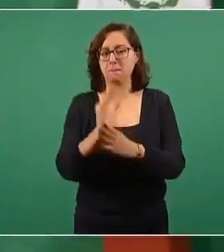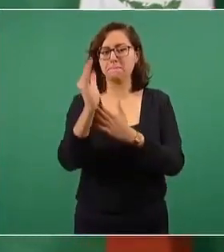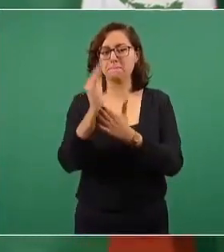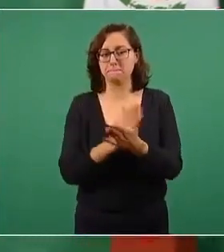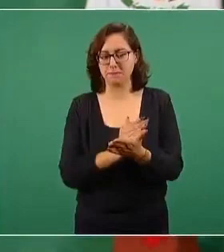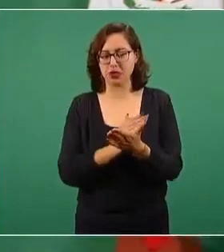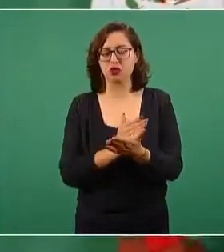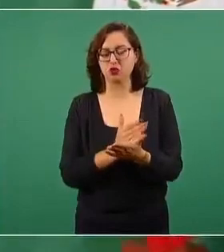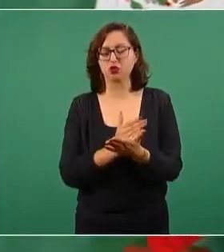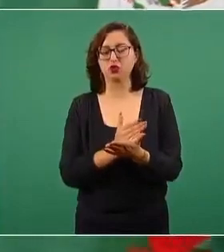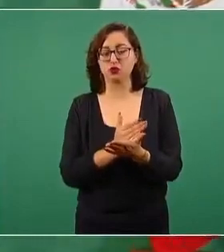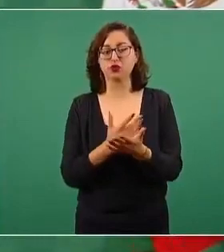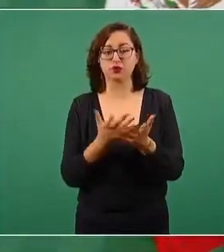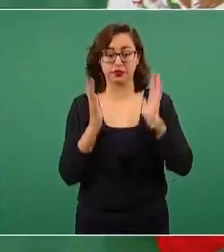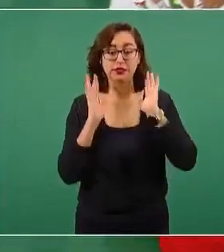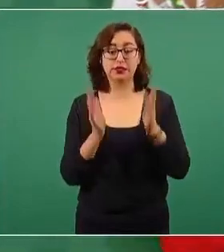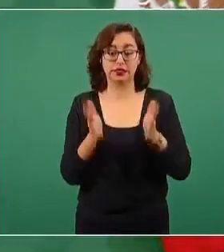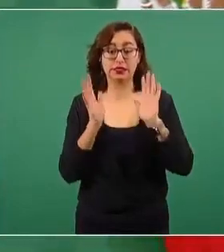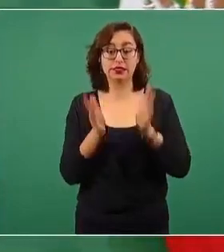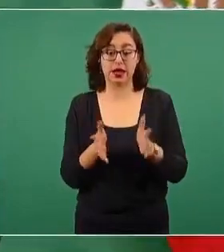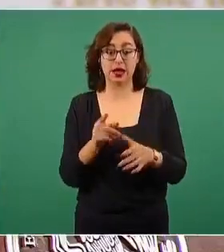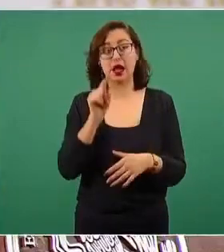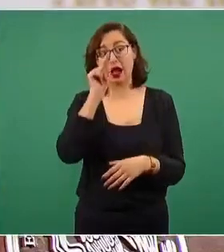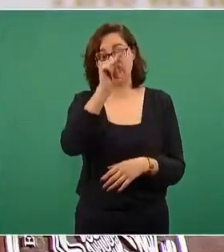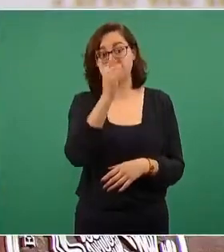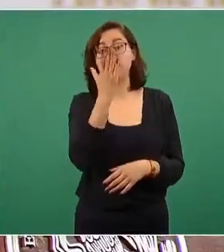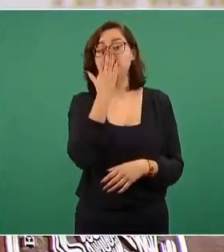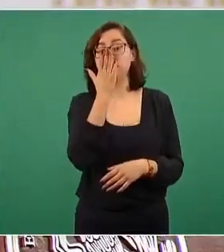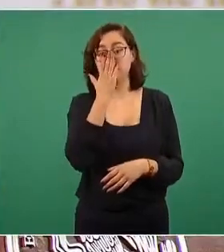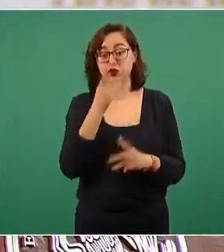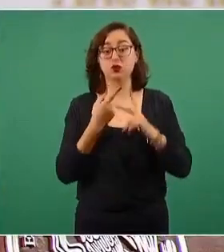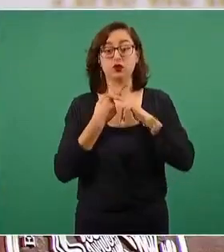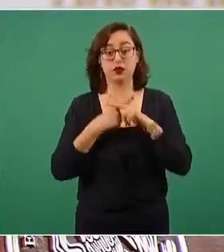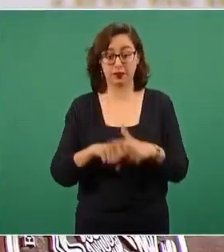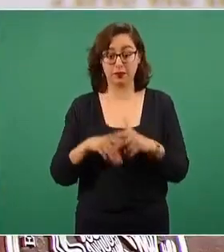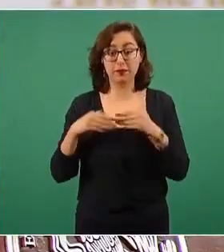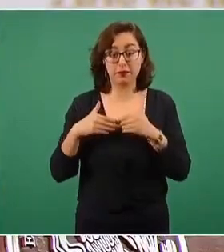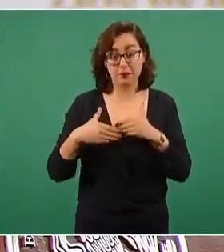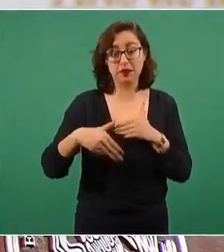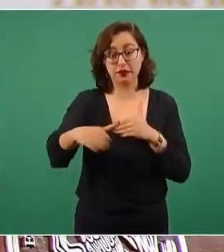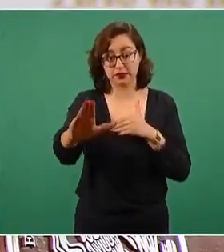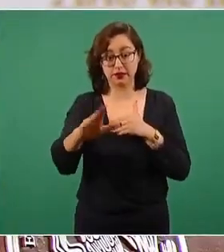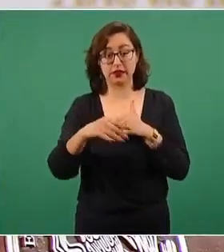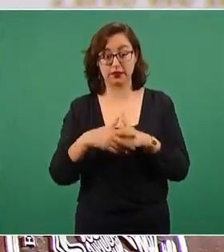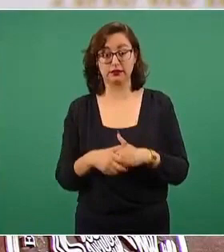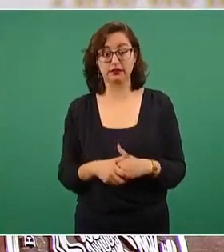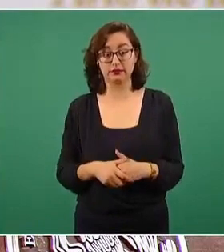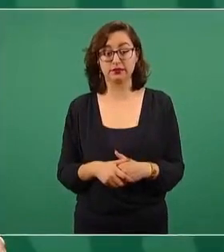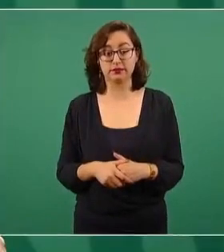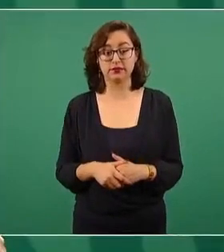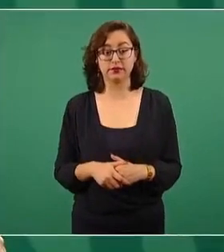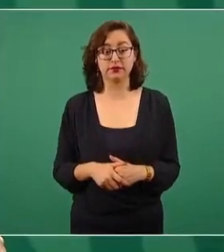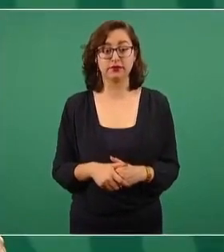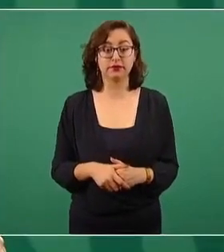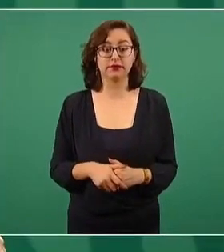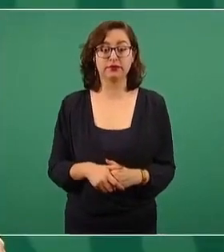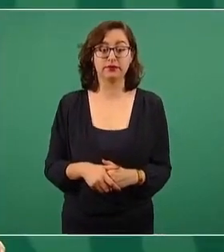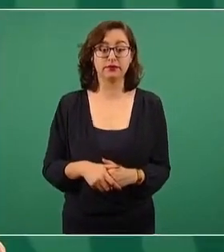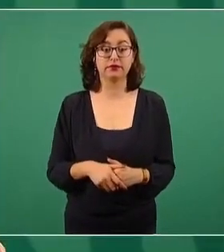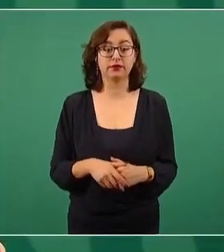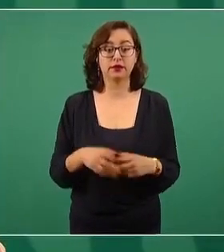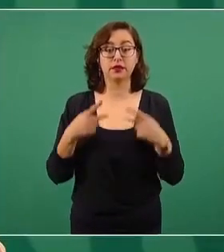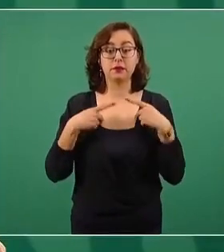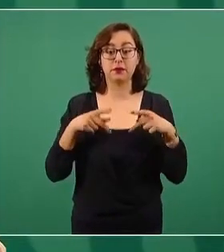Ese subsidio ya va a entrar en vigor, es decir, ya la gente de Sonora va a